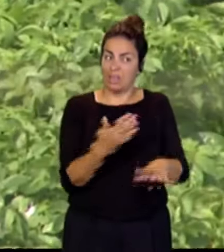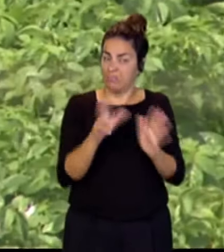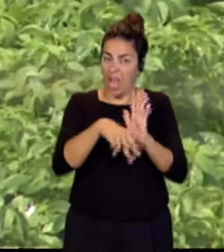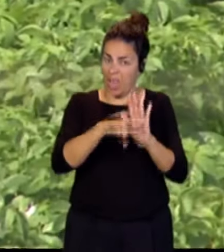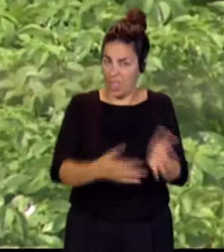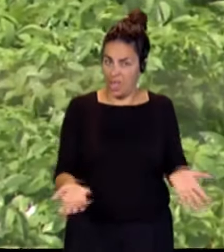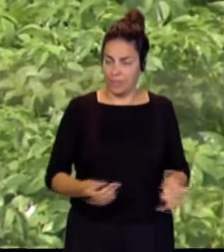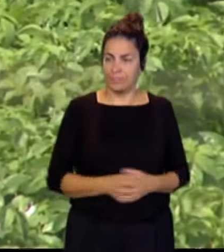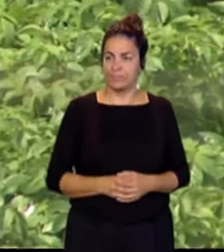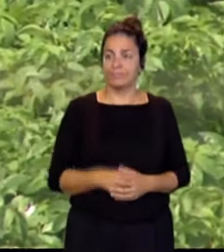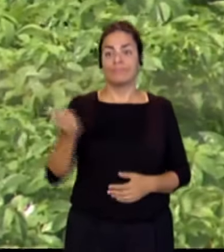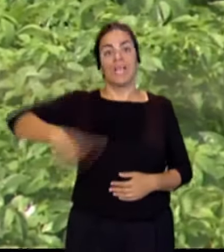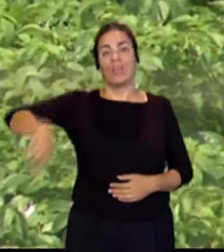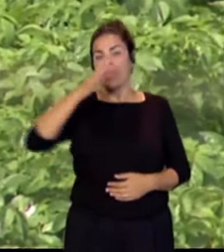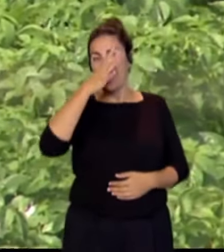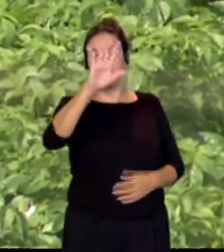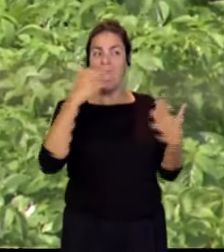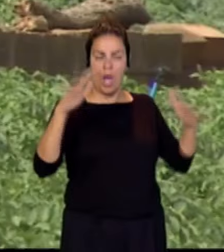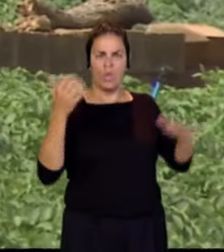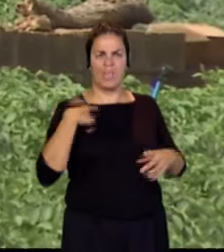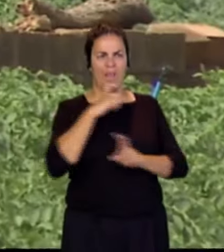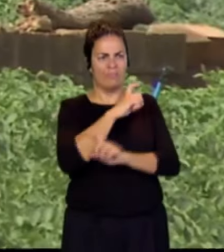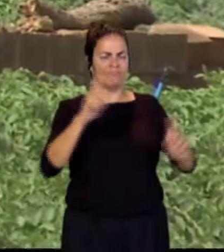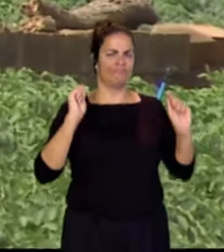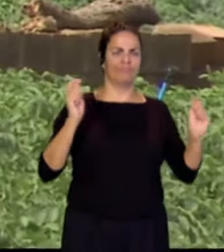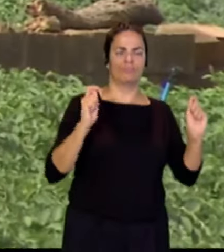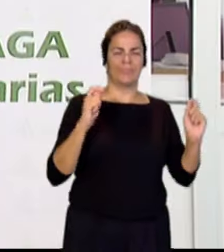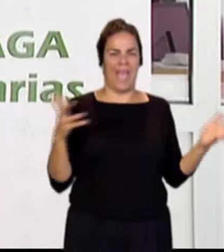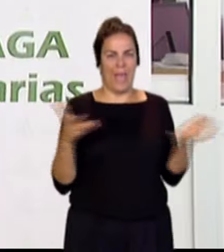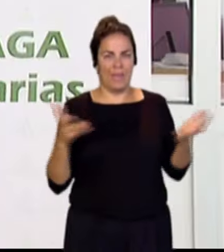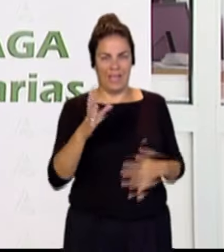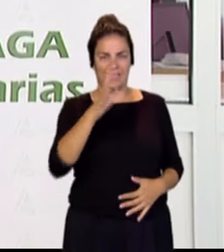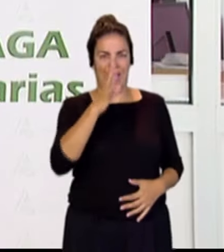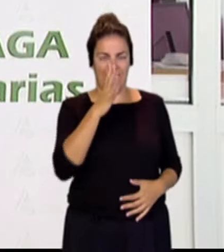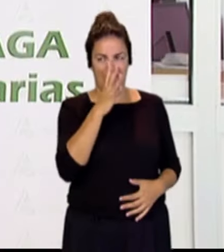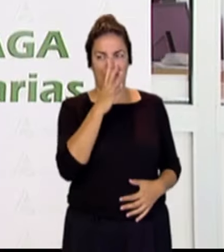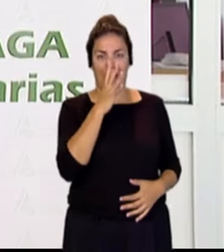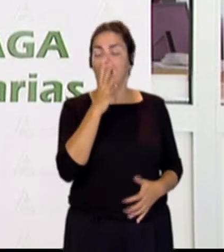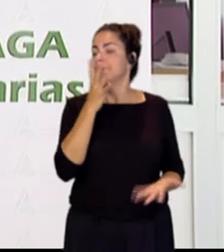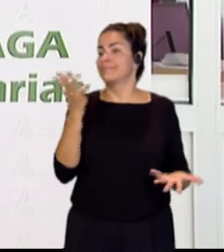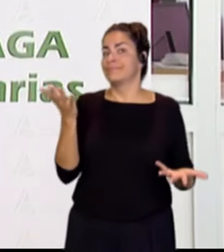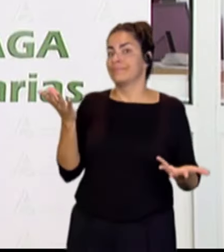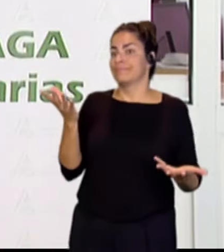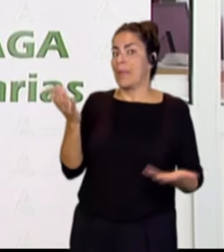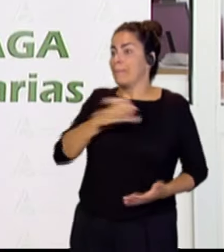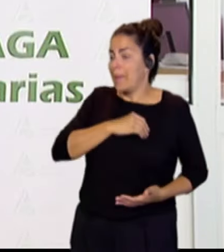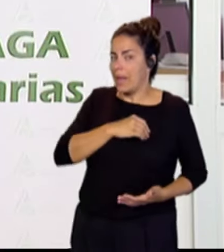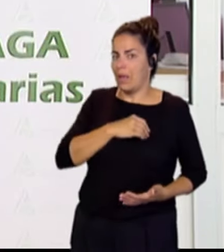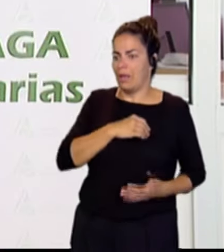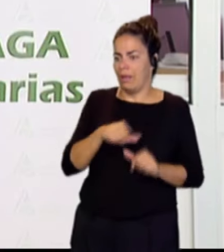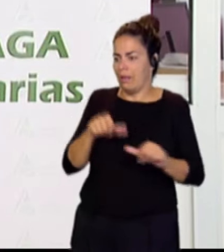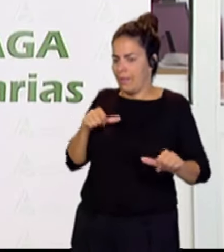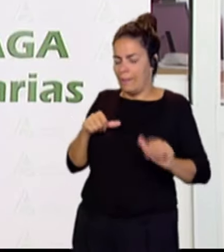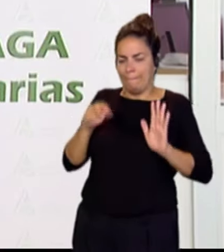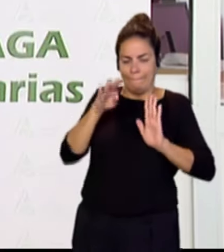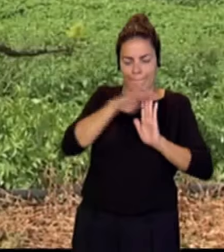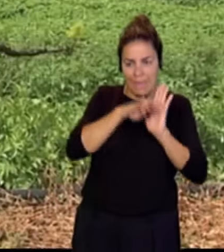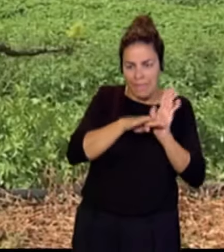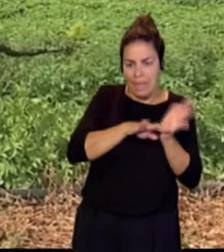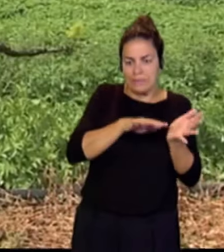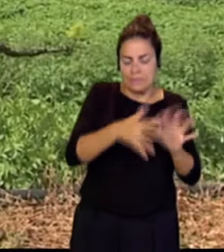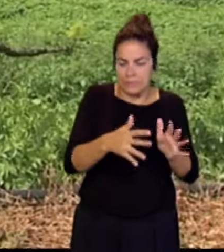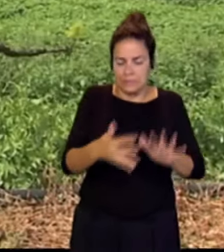pesar de anunciar la declaración de emergencia hídrica la pena Es que no se hayan tomado ya medidas para intentar llegar al venan de mejor